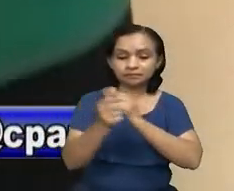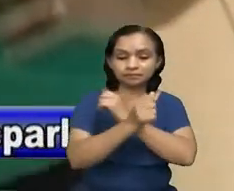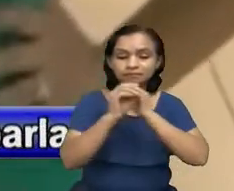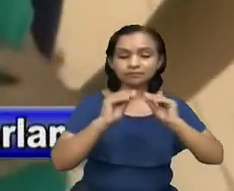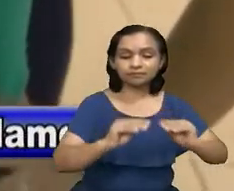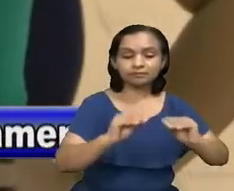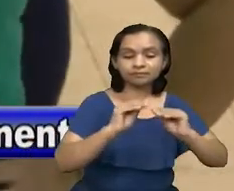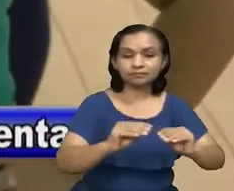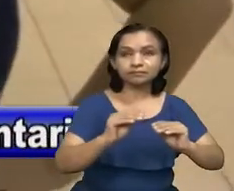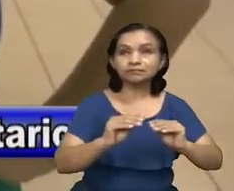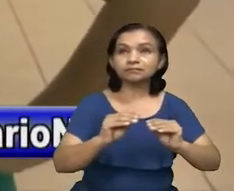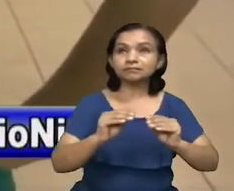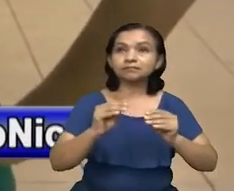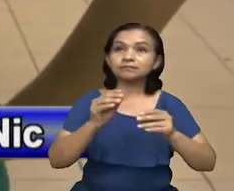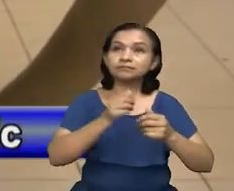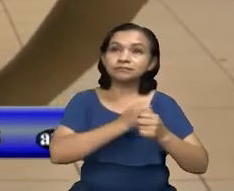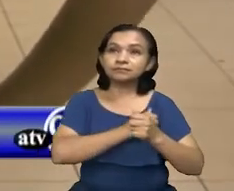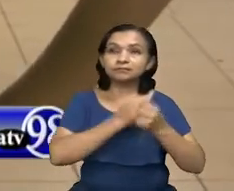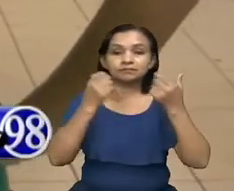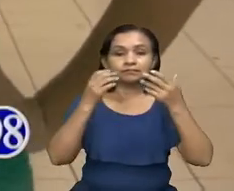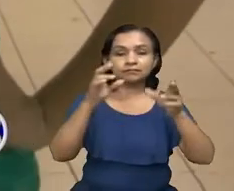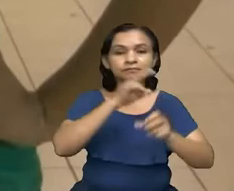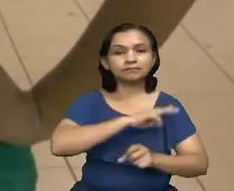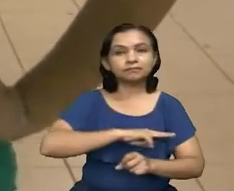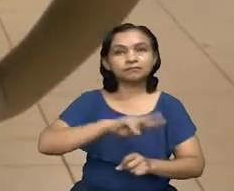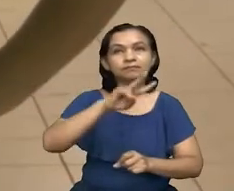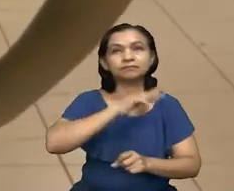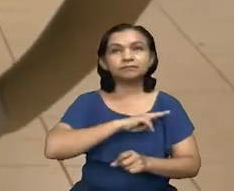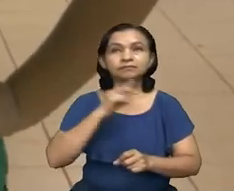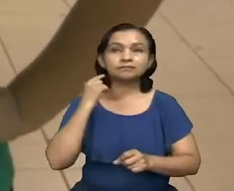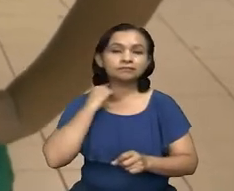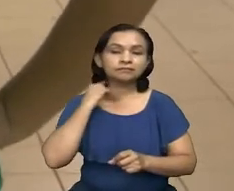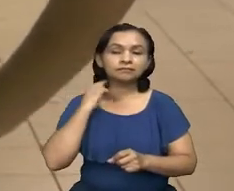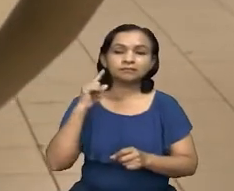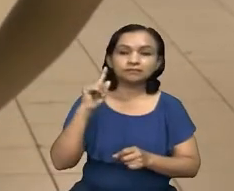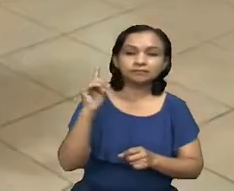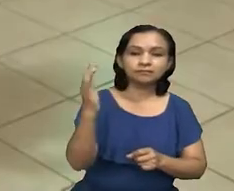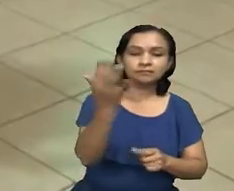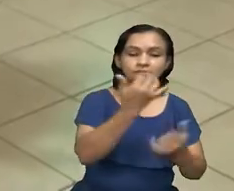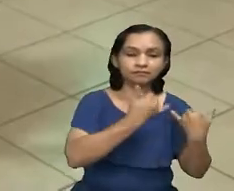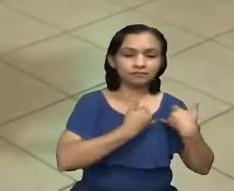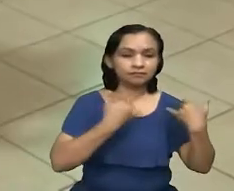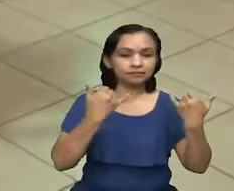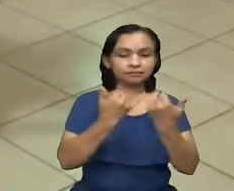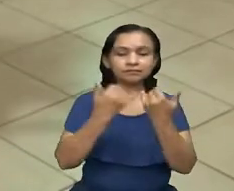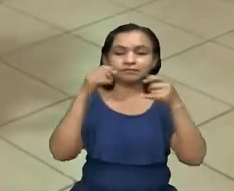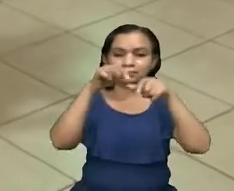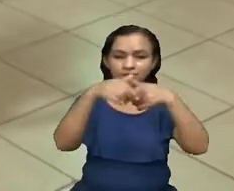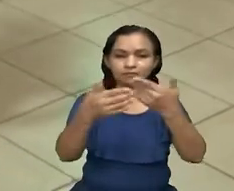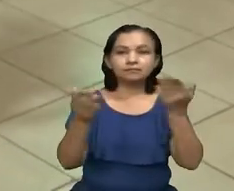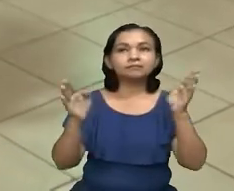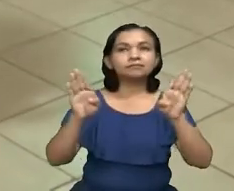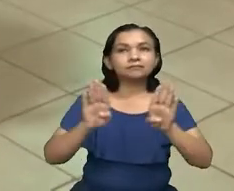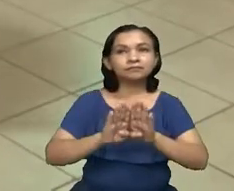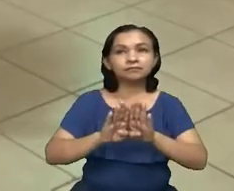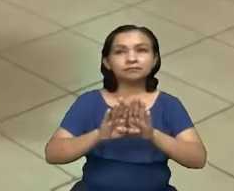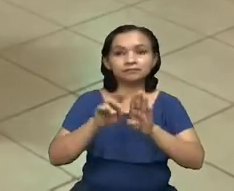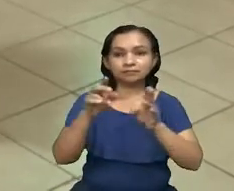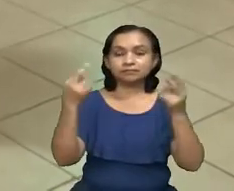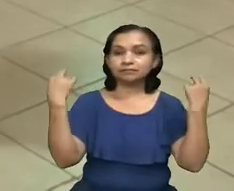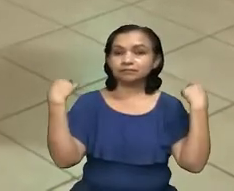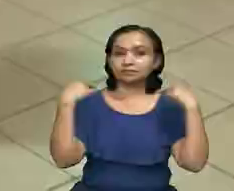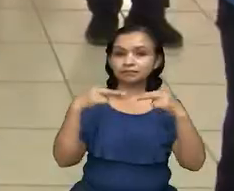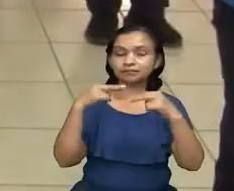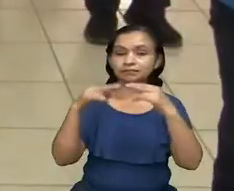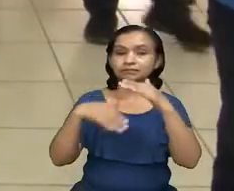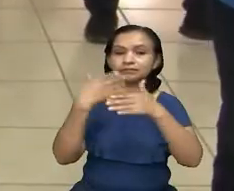el aprecio a nuestra identidad y a nuestros valores esté presente en todos los institutos y aulas de clase. Estos maestros